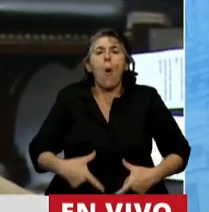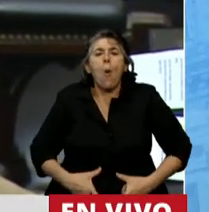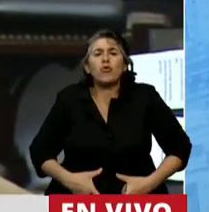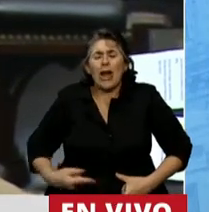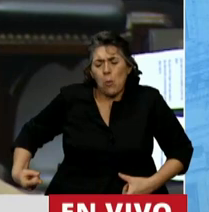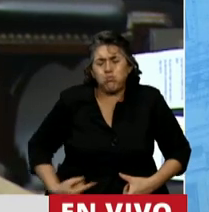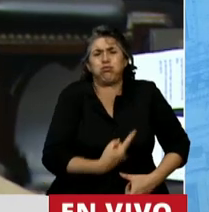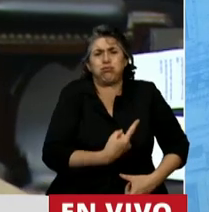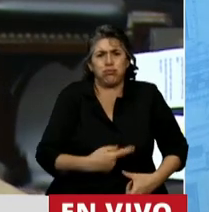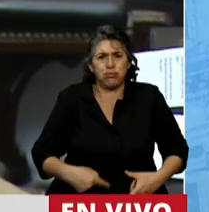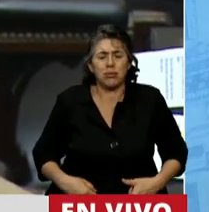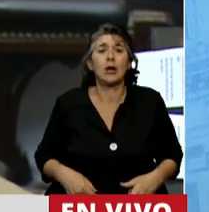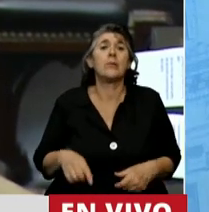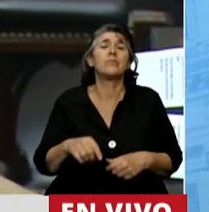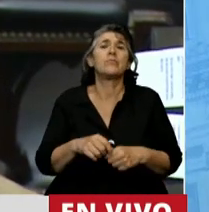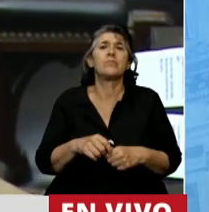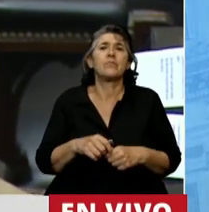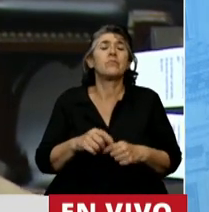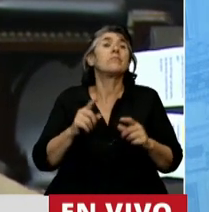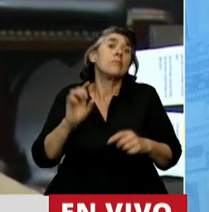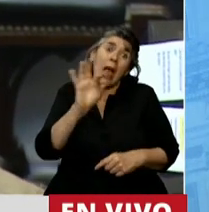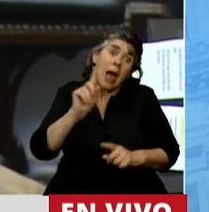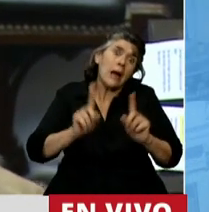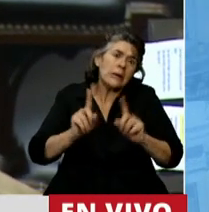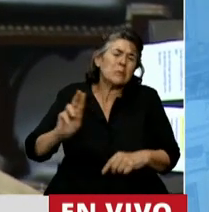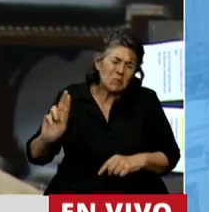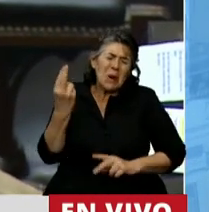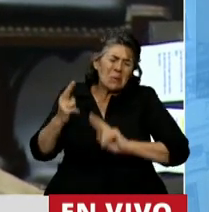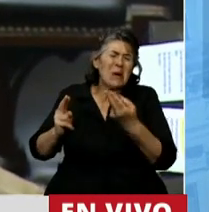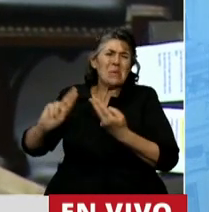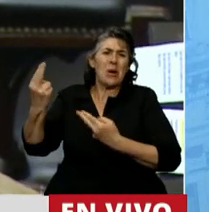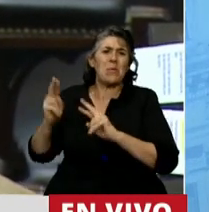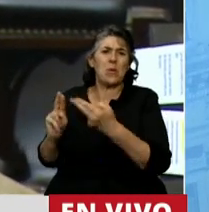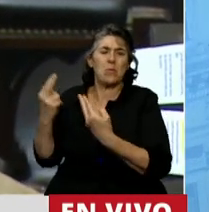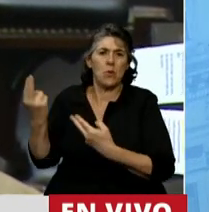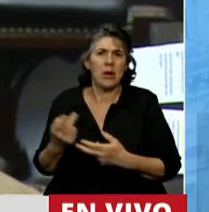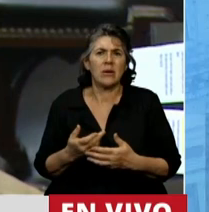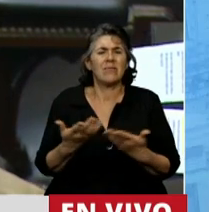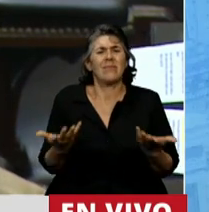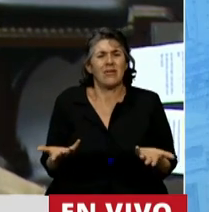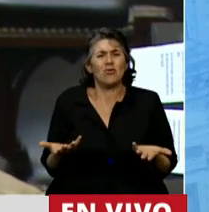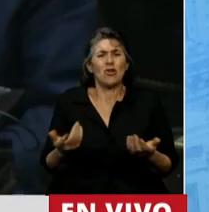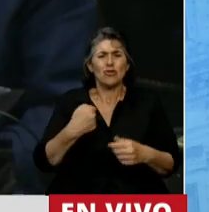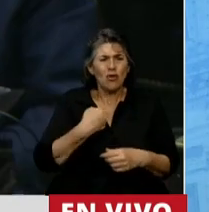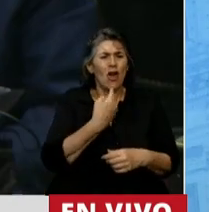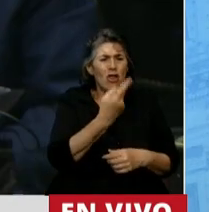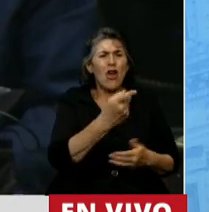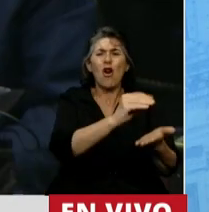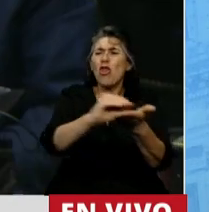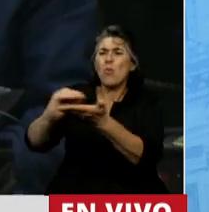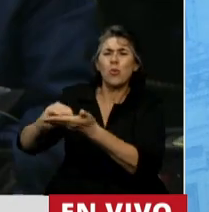útero, hasta la pérdida de la vida. ¿Cómo puede ser, diputados,